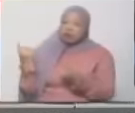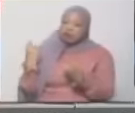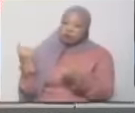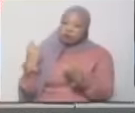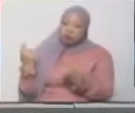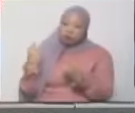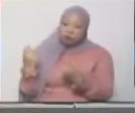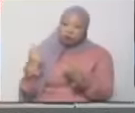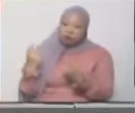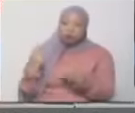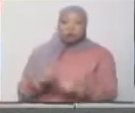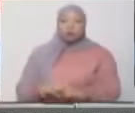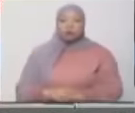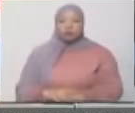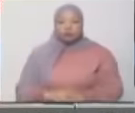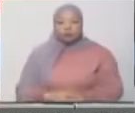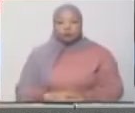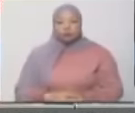¿Verdad?